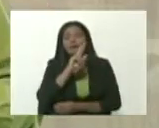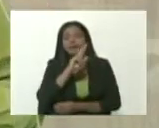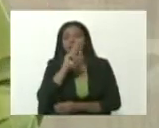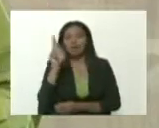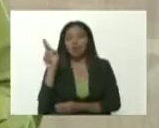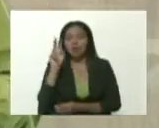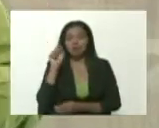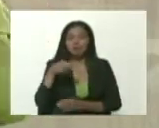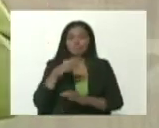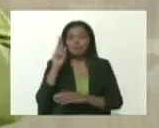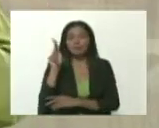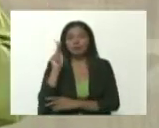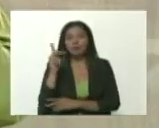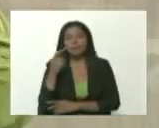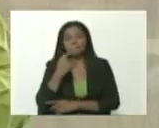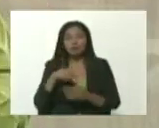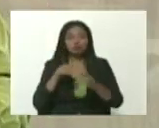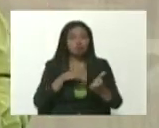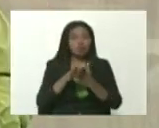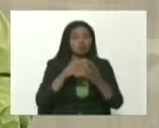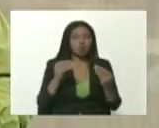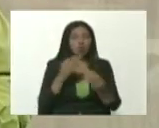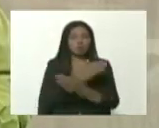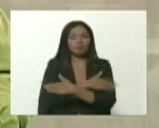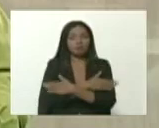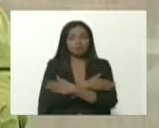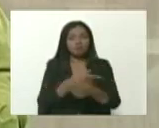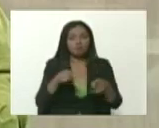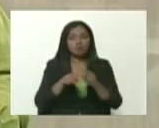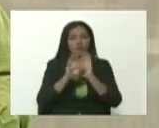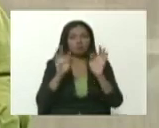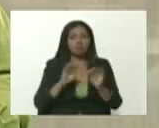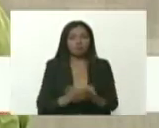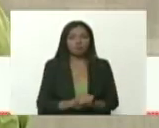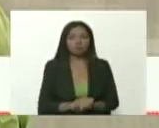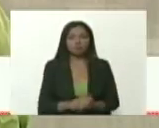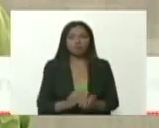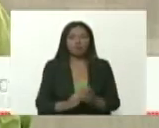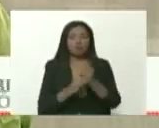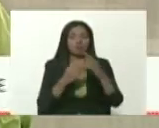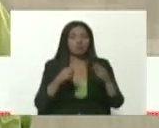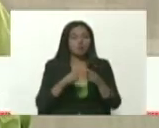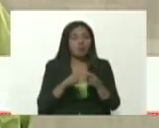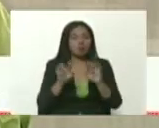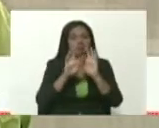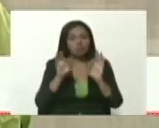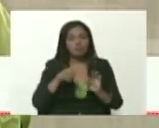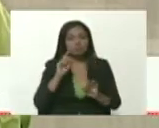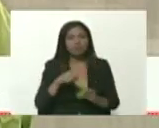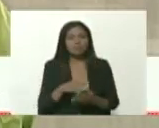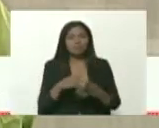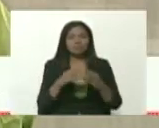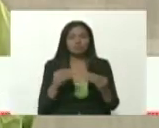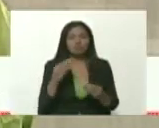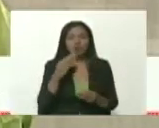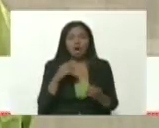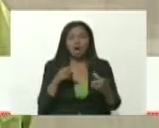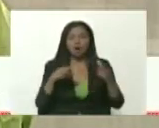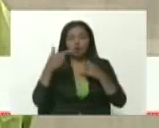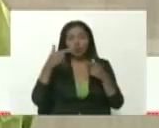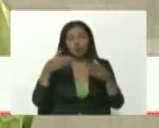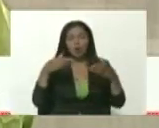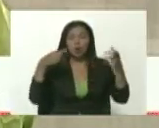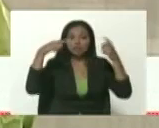y parroquiales. Pero sobre todo felicito a los líderes y a las lideresas de todas las UVC,